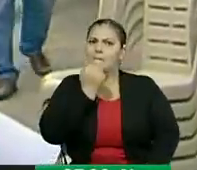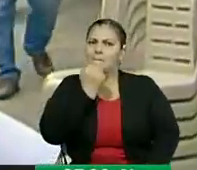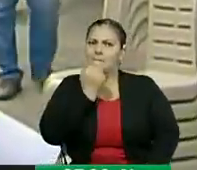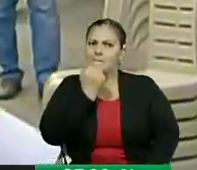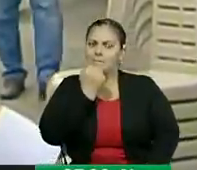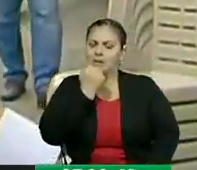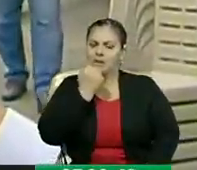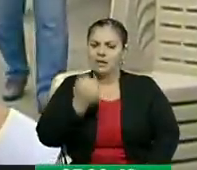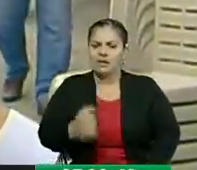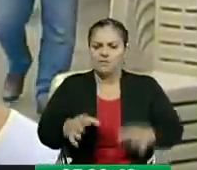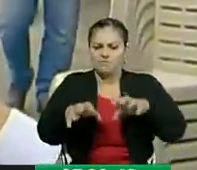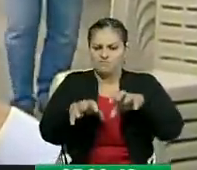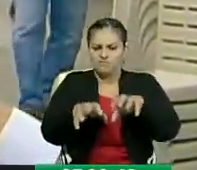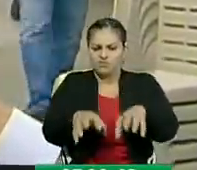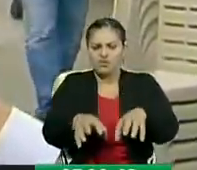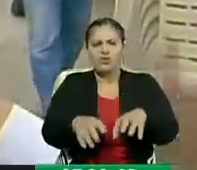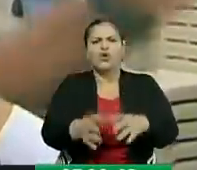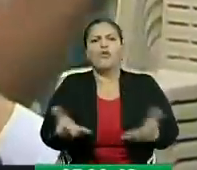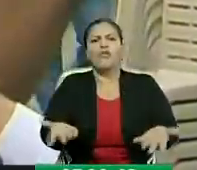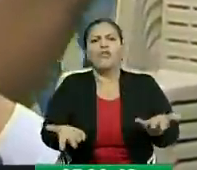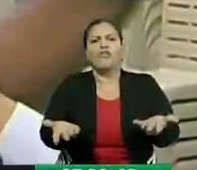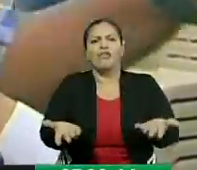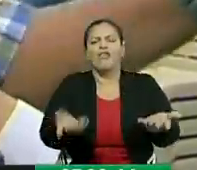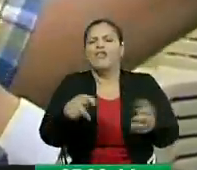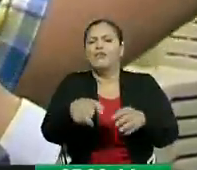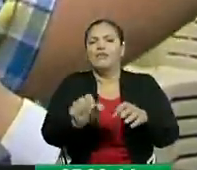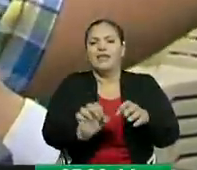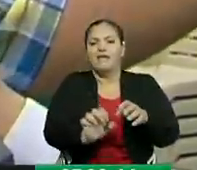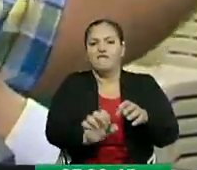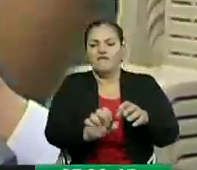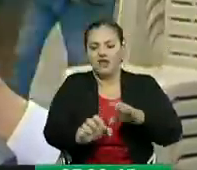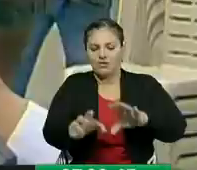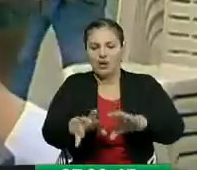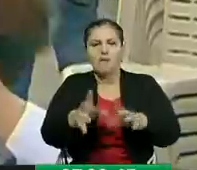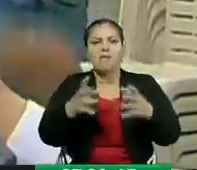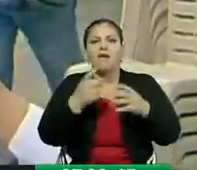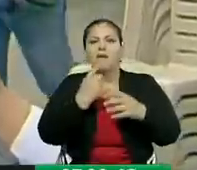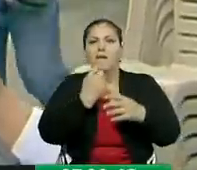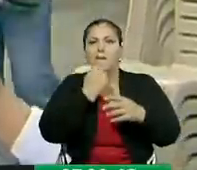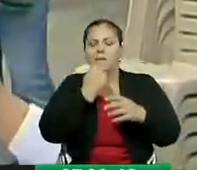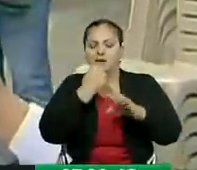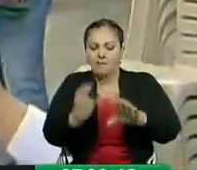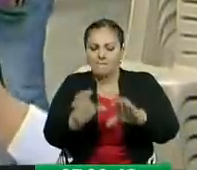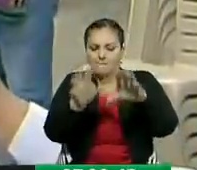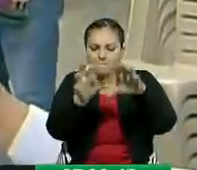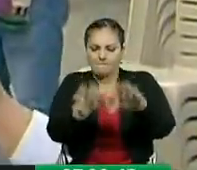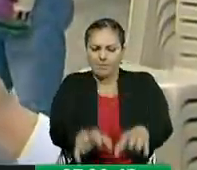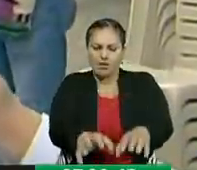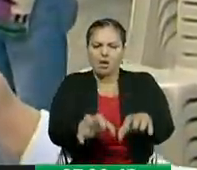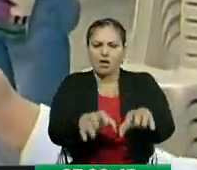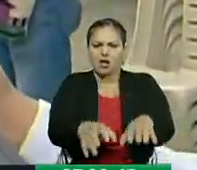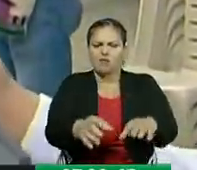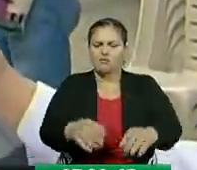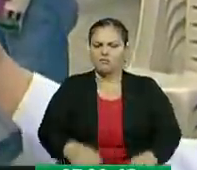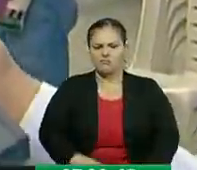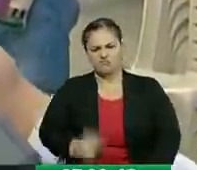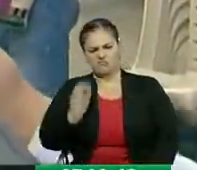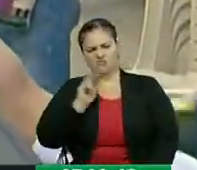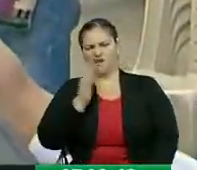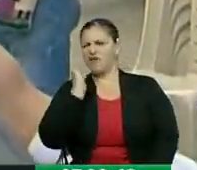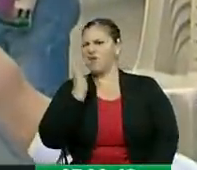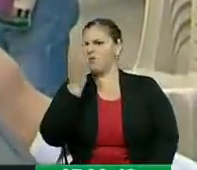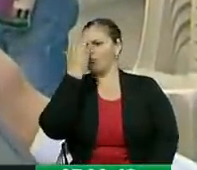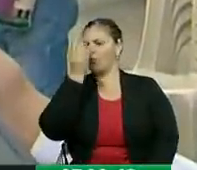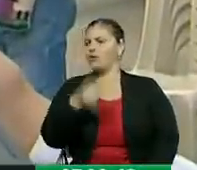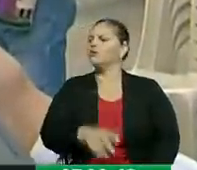así. Bueno, en el kilómetro 55 de Cuenca para acá, ahí hay una bajada que es bien inclinada,